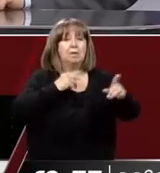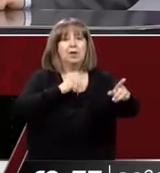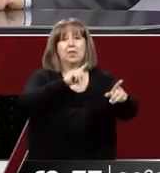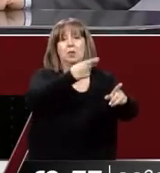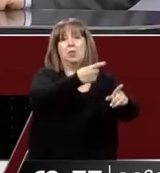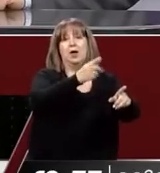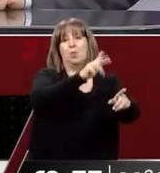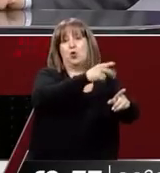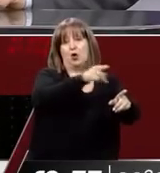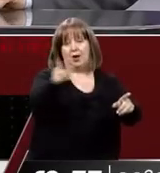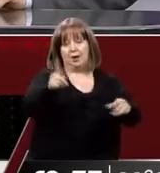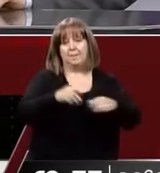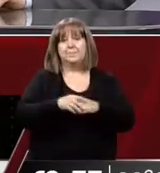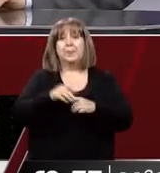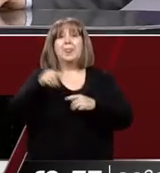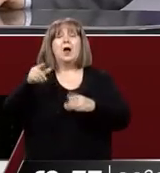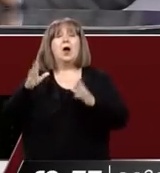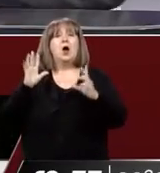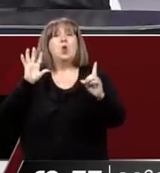Jurado